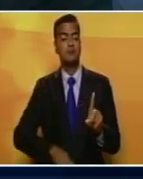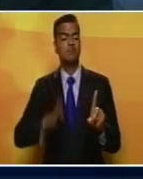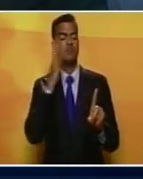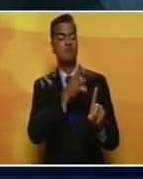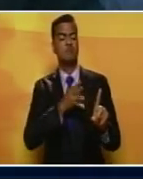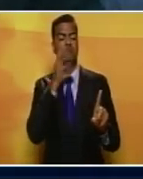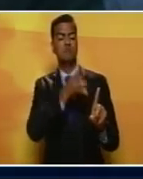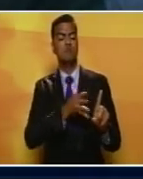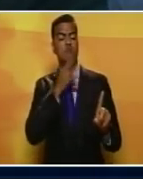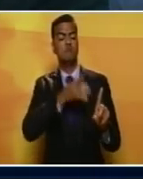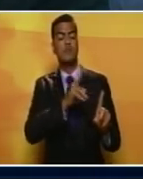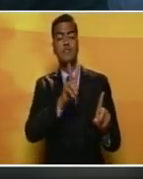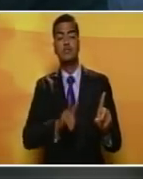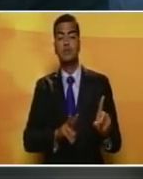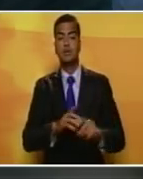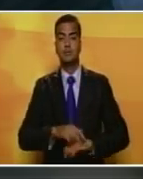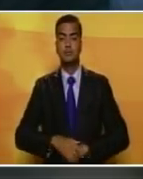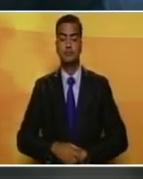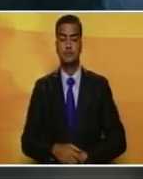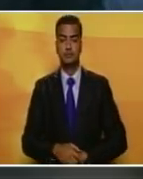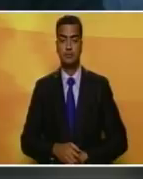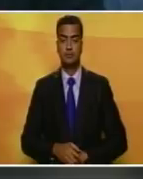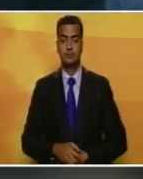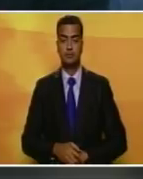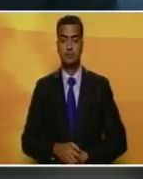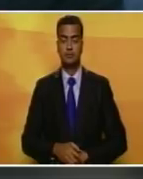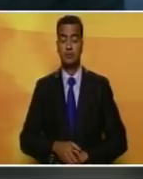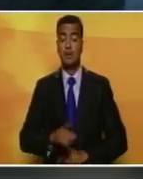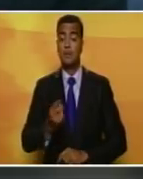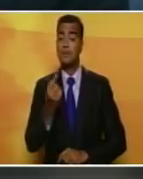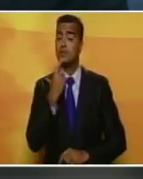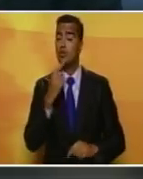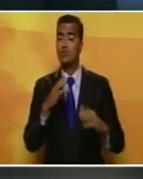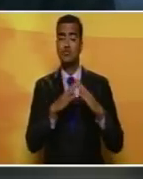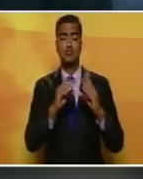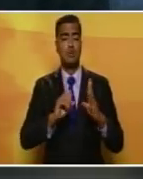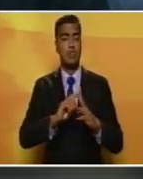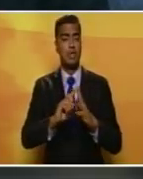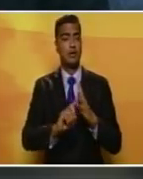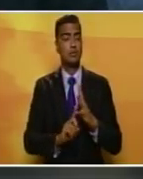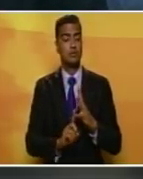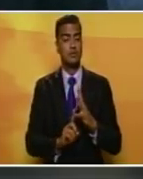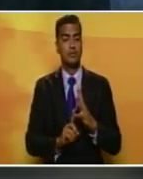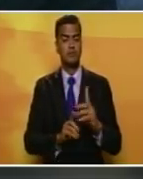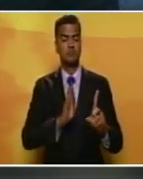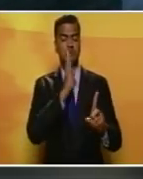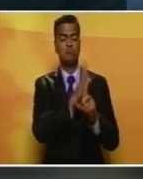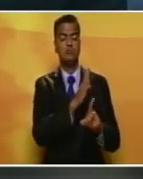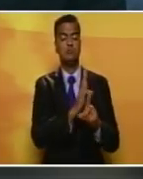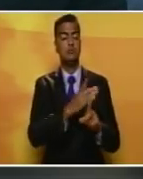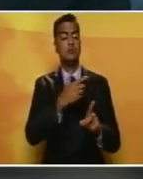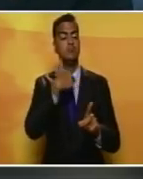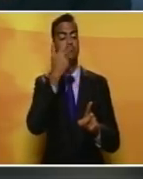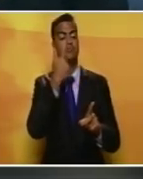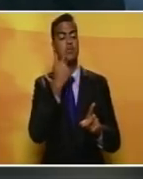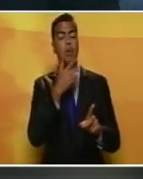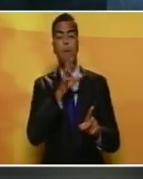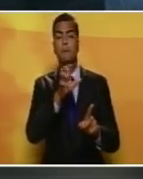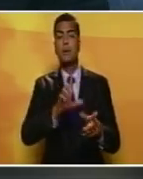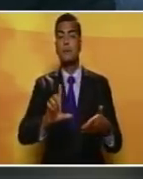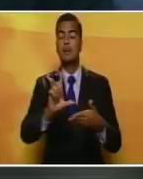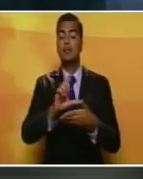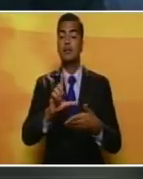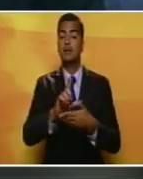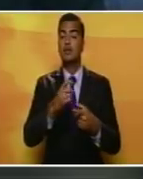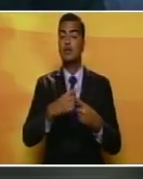atacando a Venezuela por todas las vías. El canciller calificó todas estas acciones como un ataque descarado que usan países de América